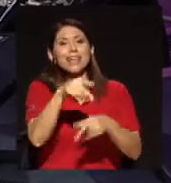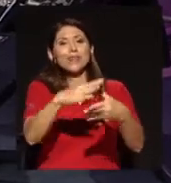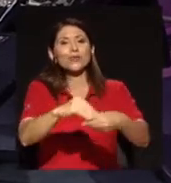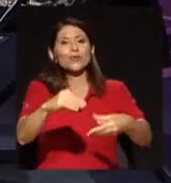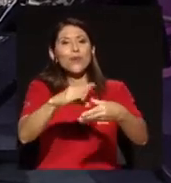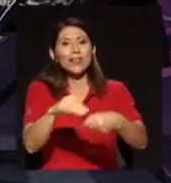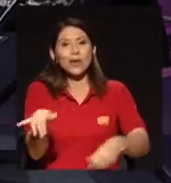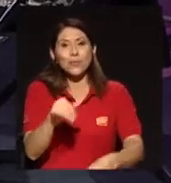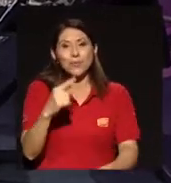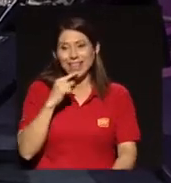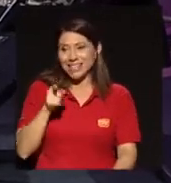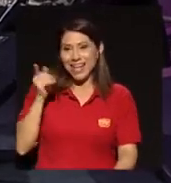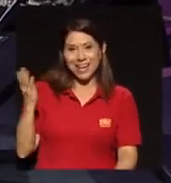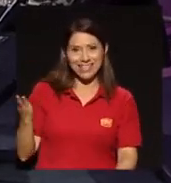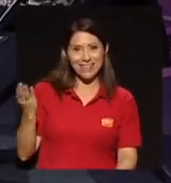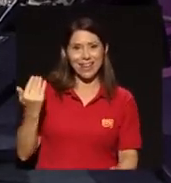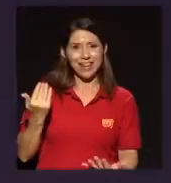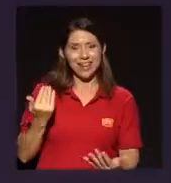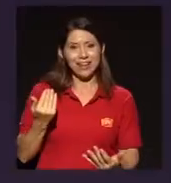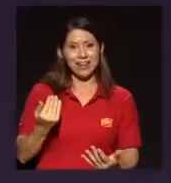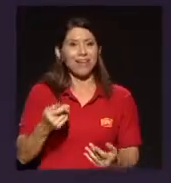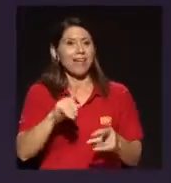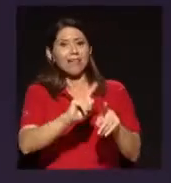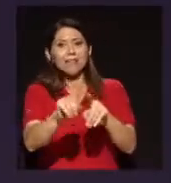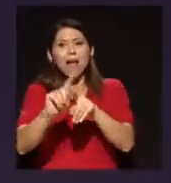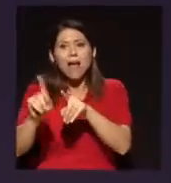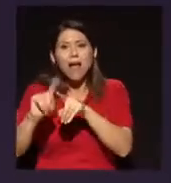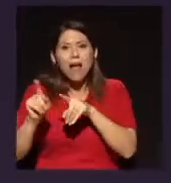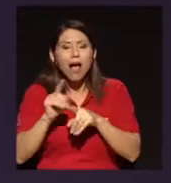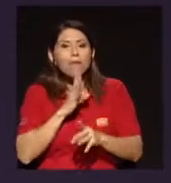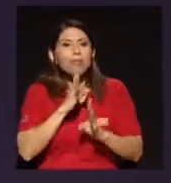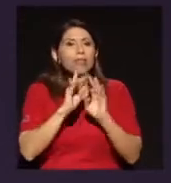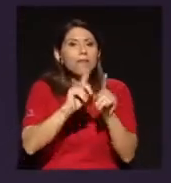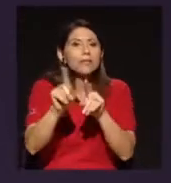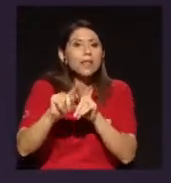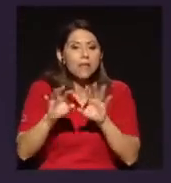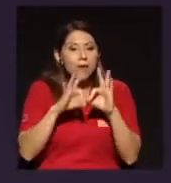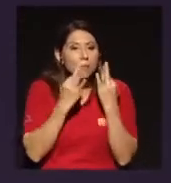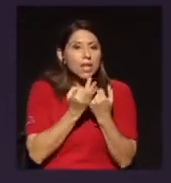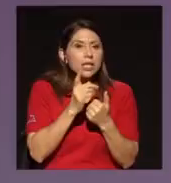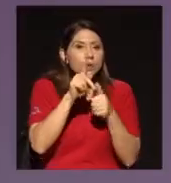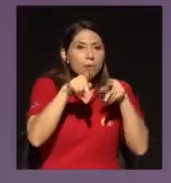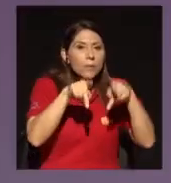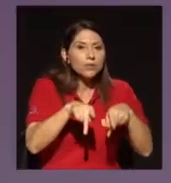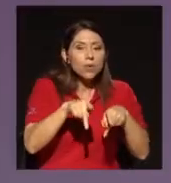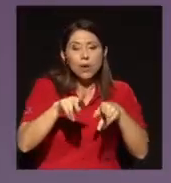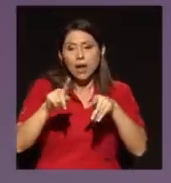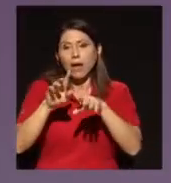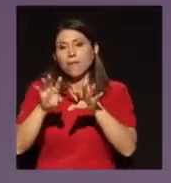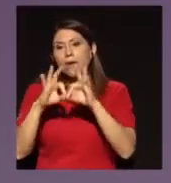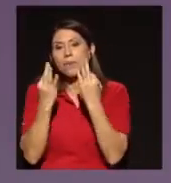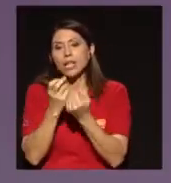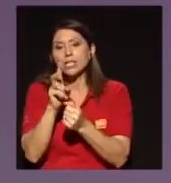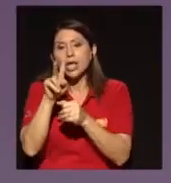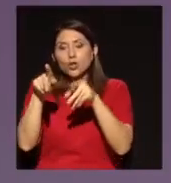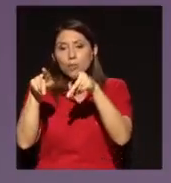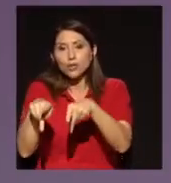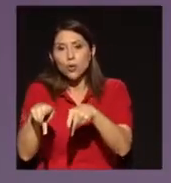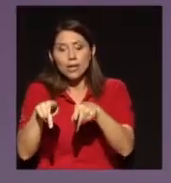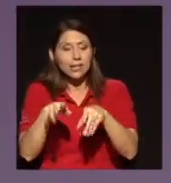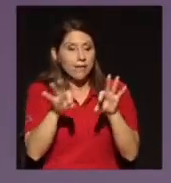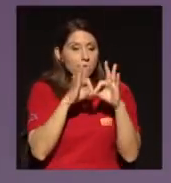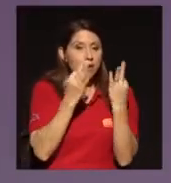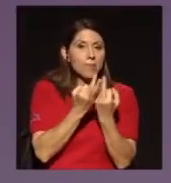Isabel, sí, que es esa diversidad, ¿no? Hay de una persona, hay de dos personas, claro, del mismo sexo, distinto